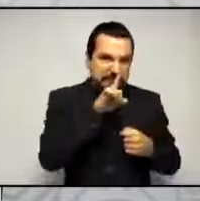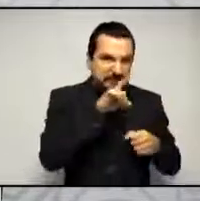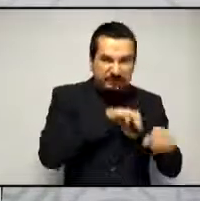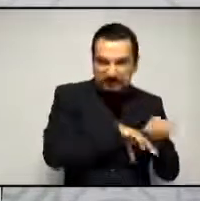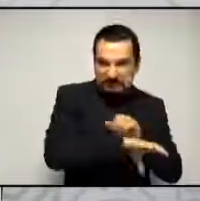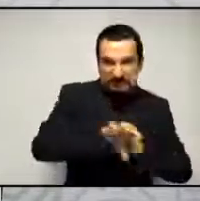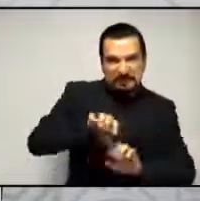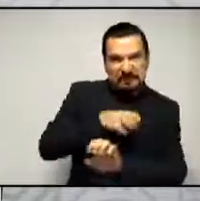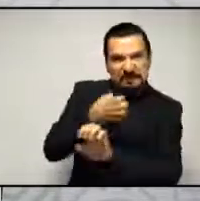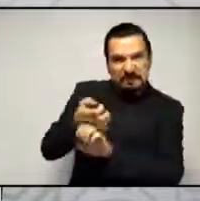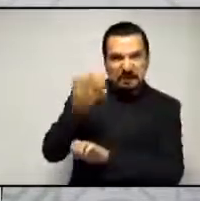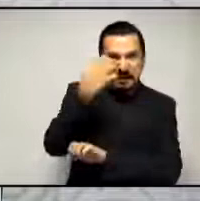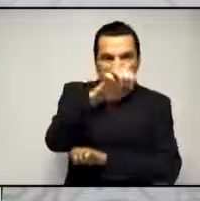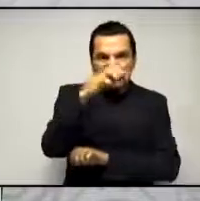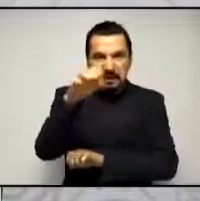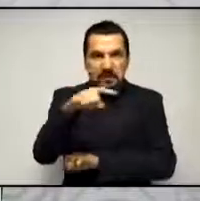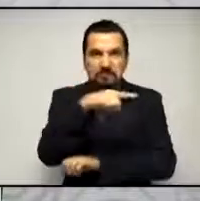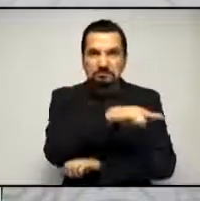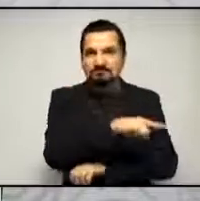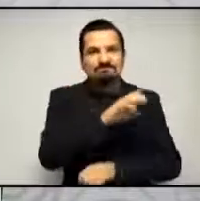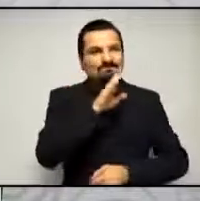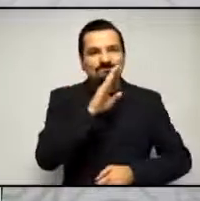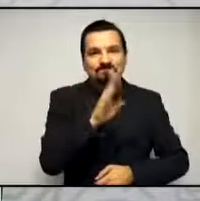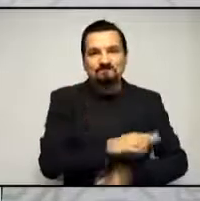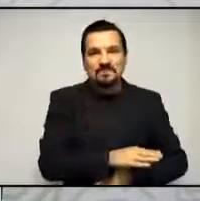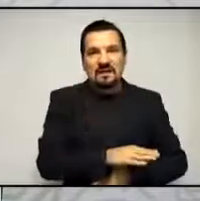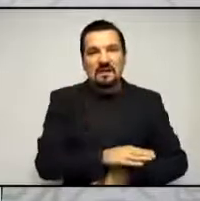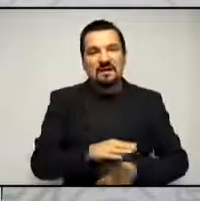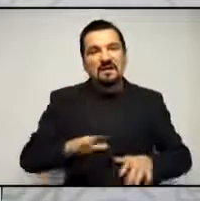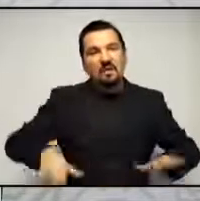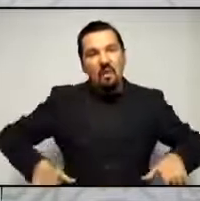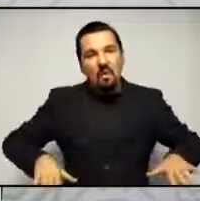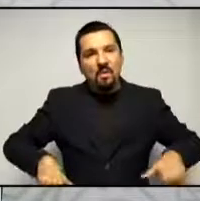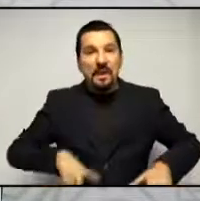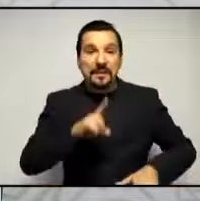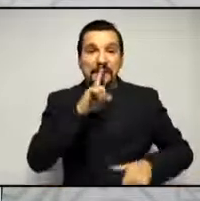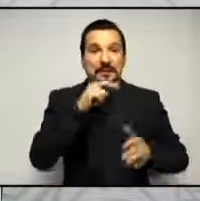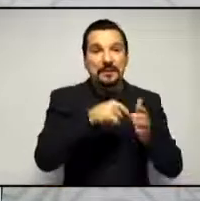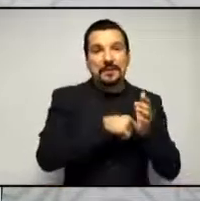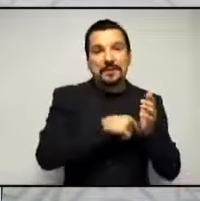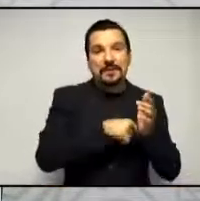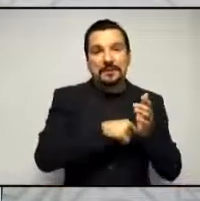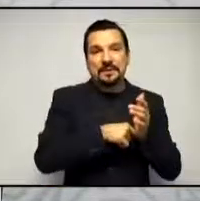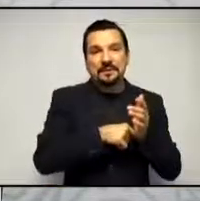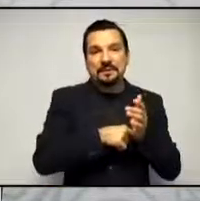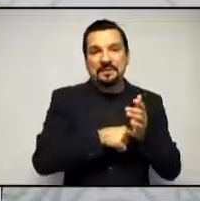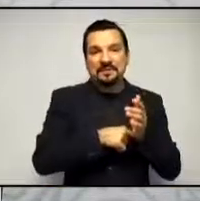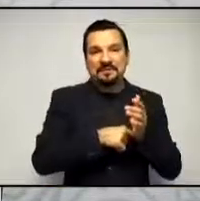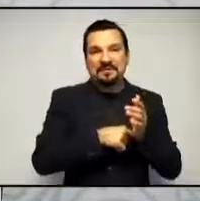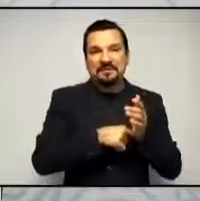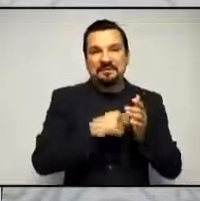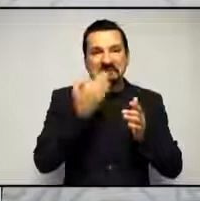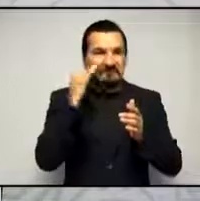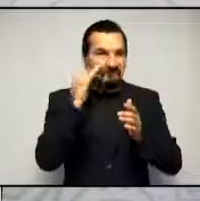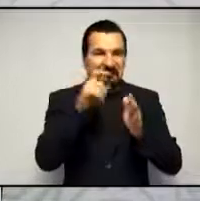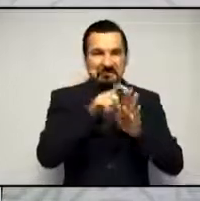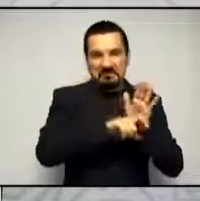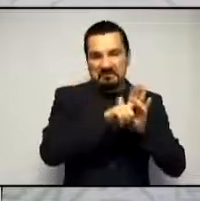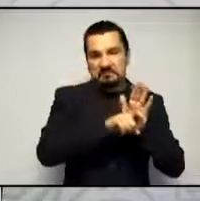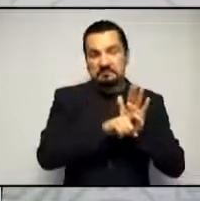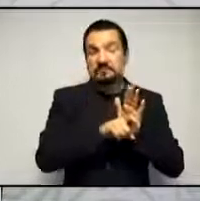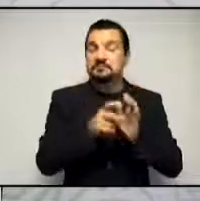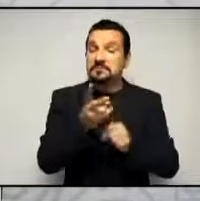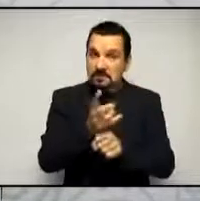que esconden su moralidad y cobardía en el anonimato de las redes sociales te invito a